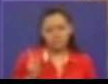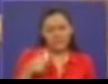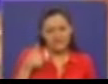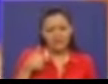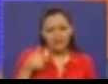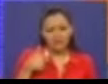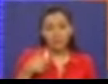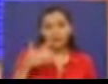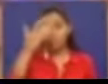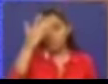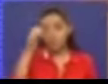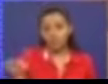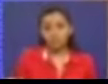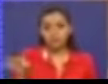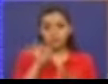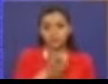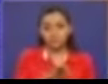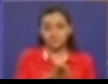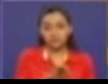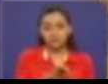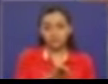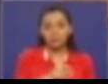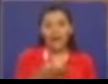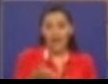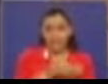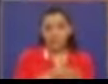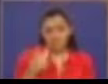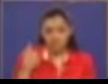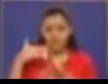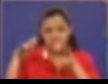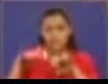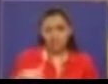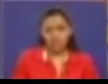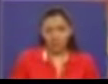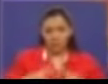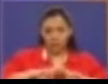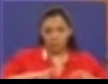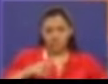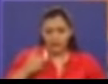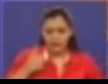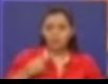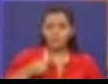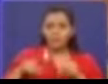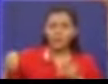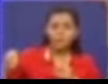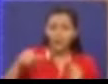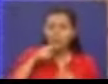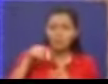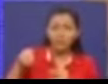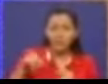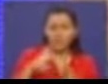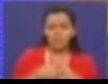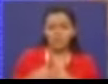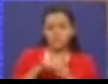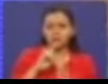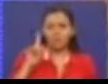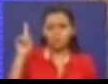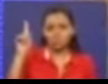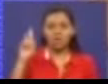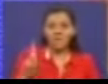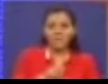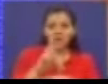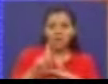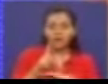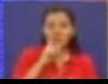Reemplaza a un sistema de inteligencia que era un desastre, financiado por la Embajada de Estados Unidos, donde teníamos directores